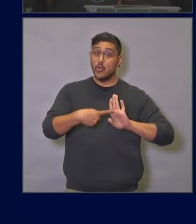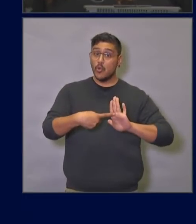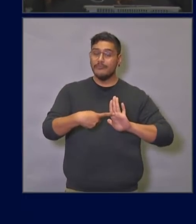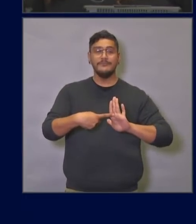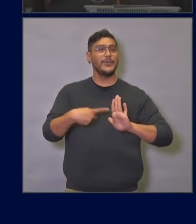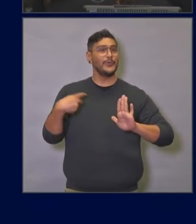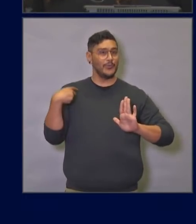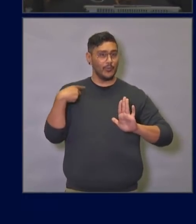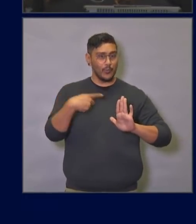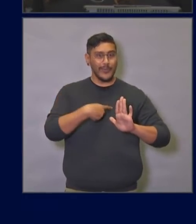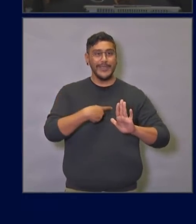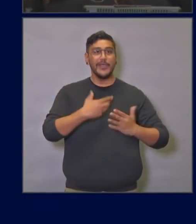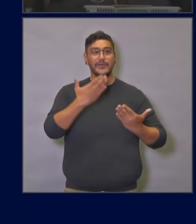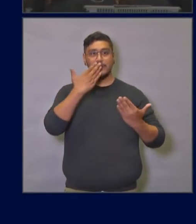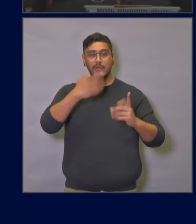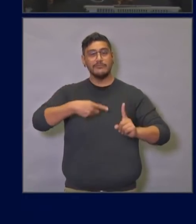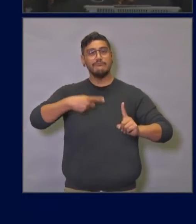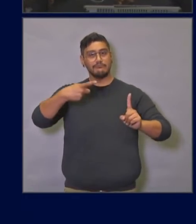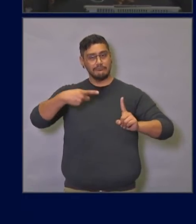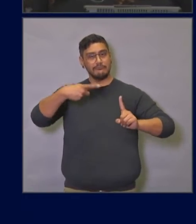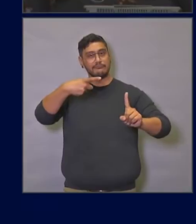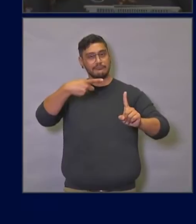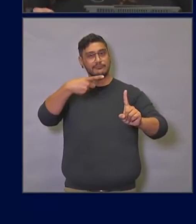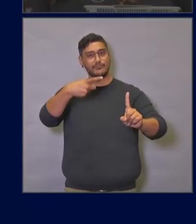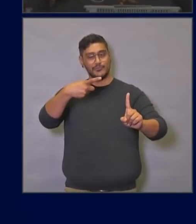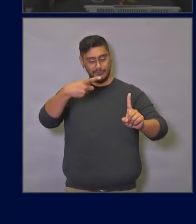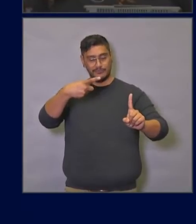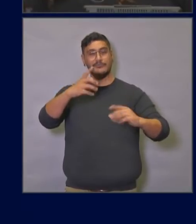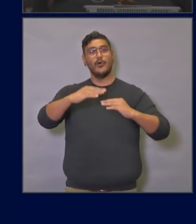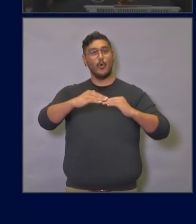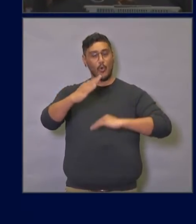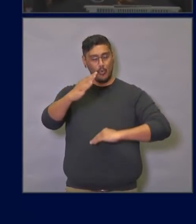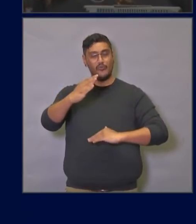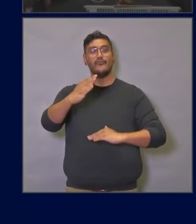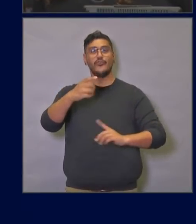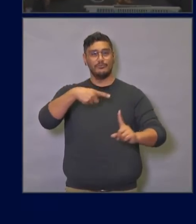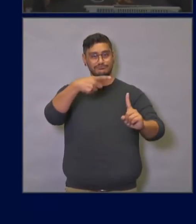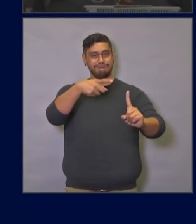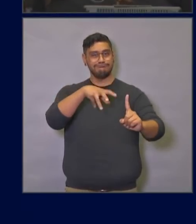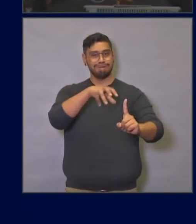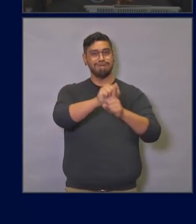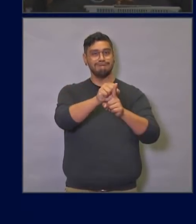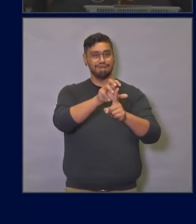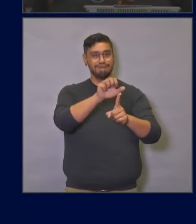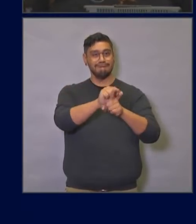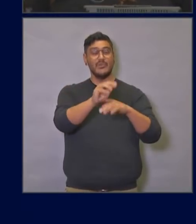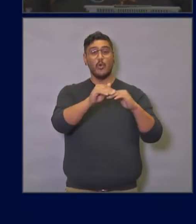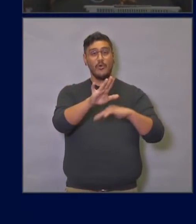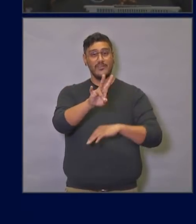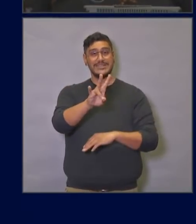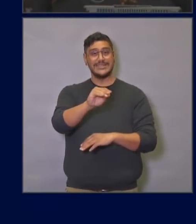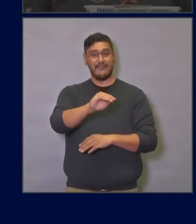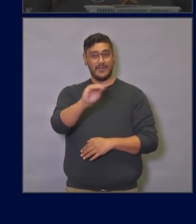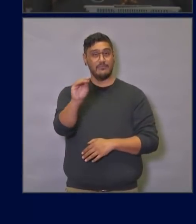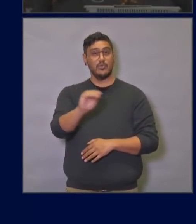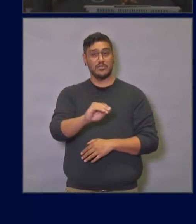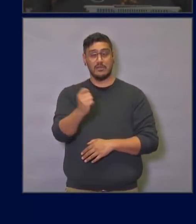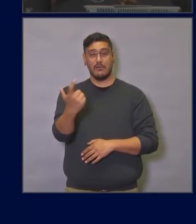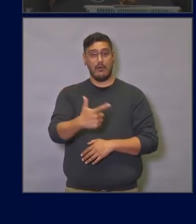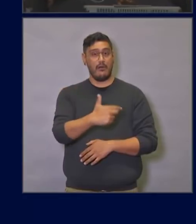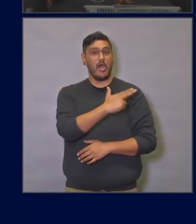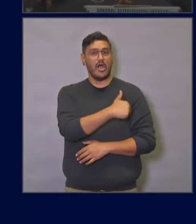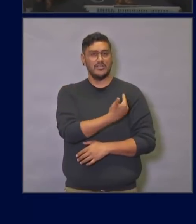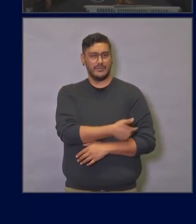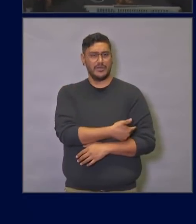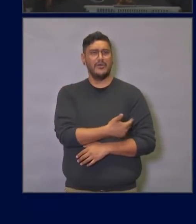por encima del objetivo exigido por el Estado de que al menos de 60% de los hospitales tienen